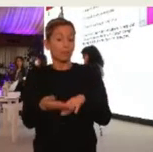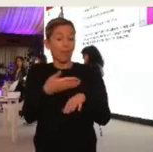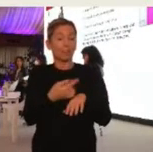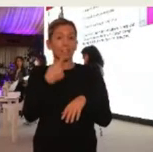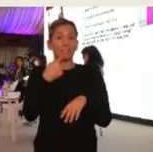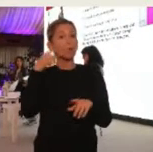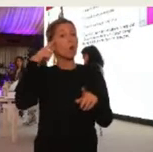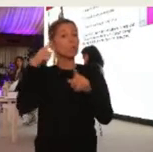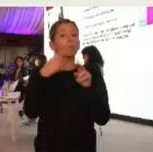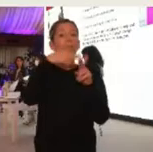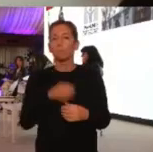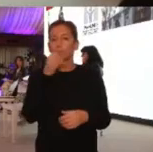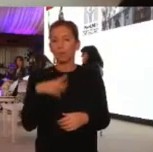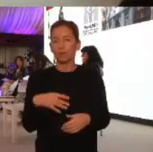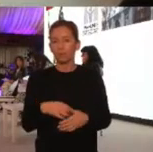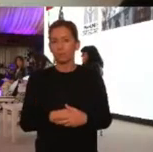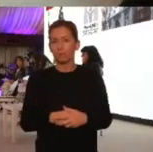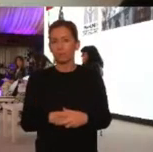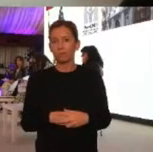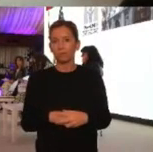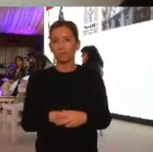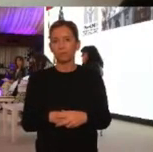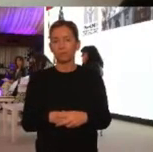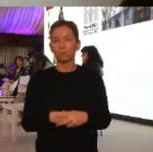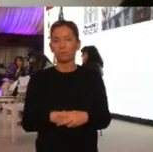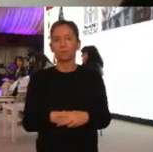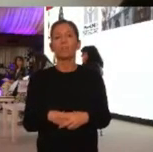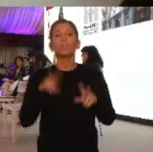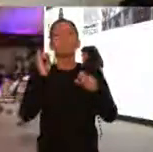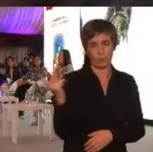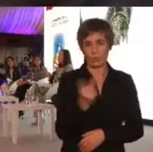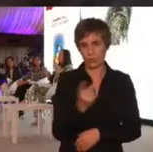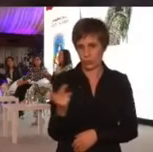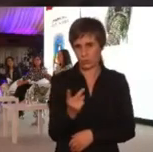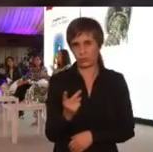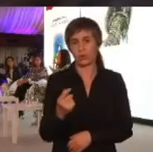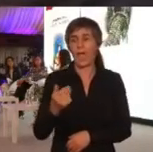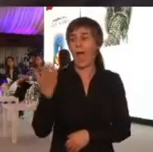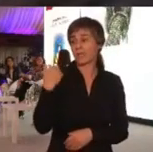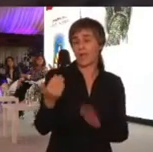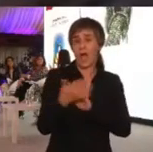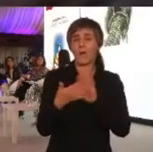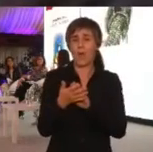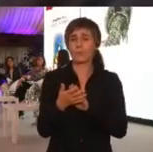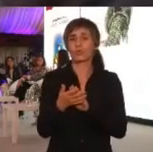hacer políticas públicas se necesita presupuesto, se necesita personal, ¿no?